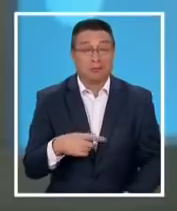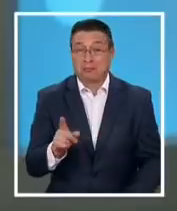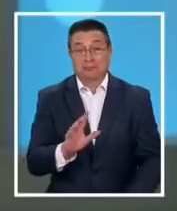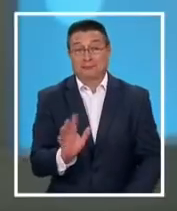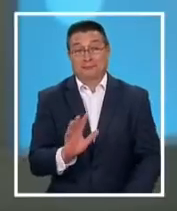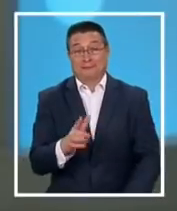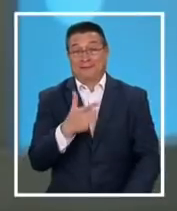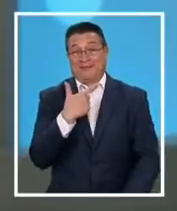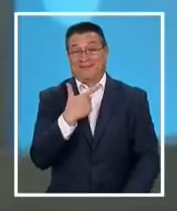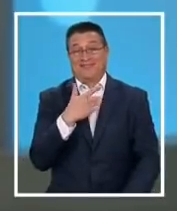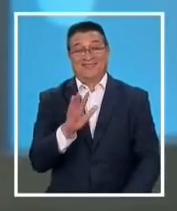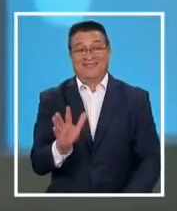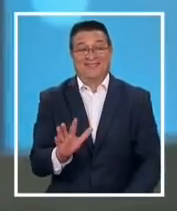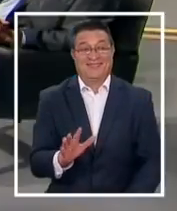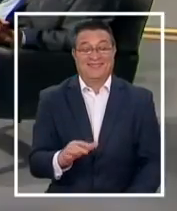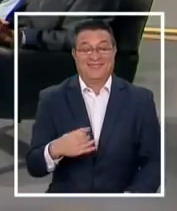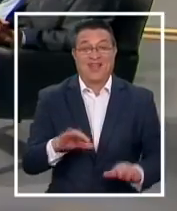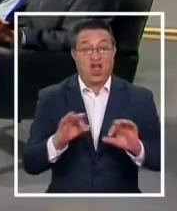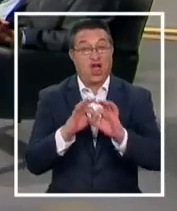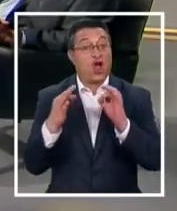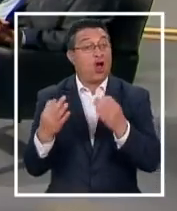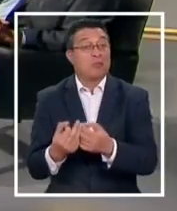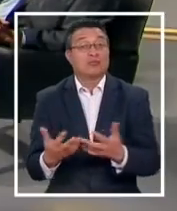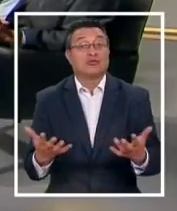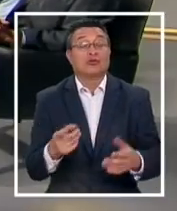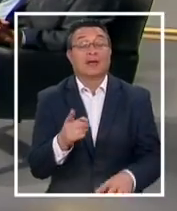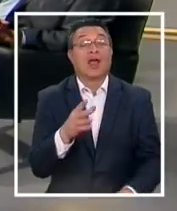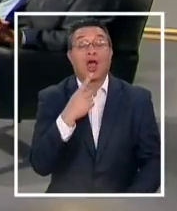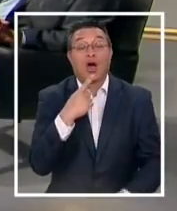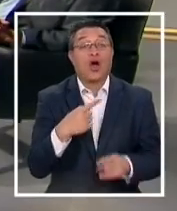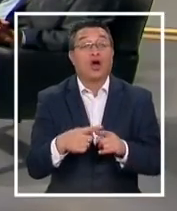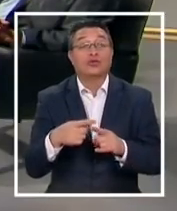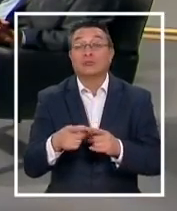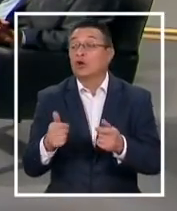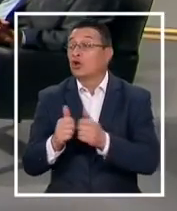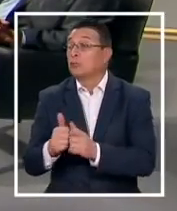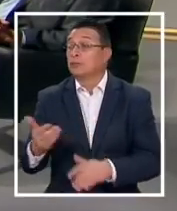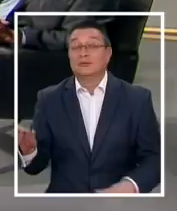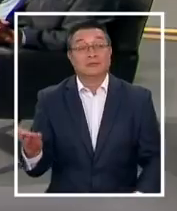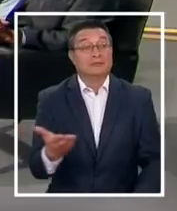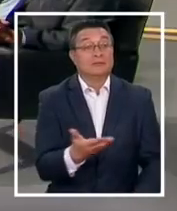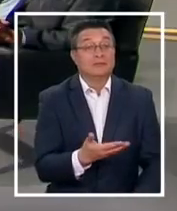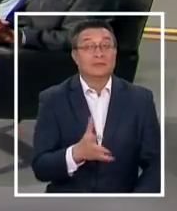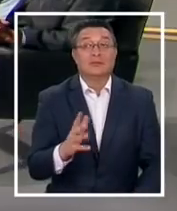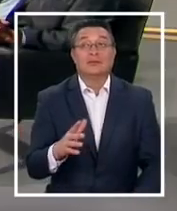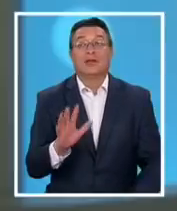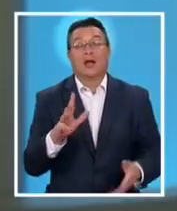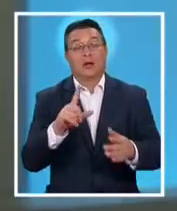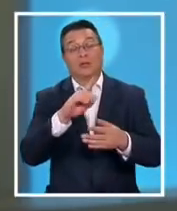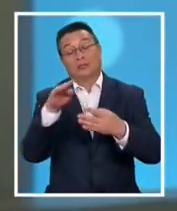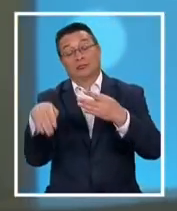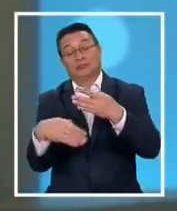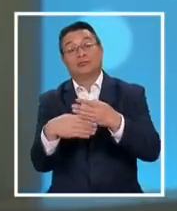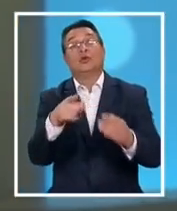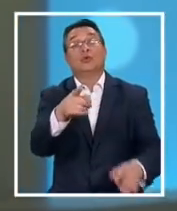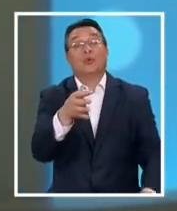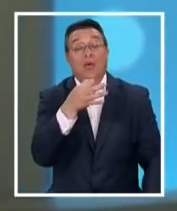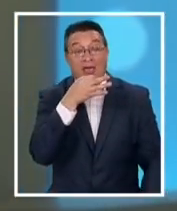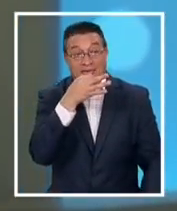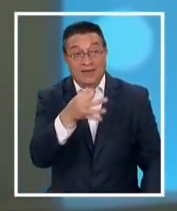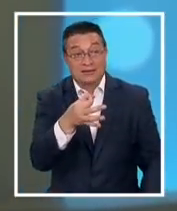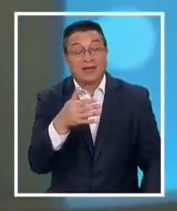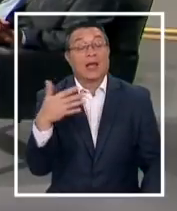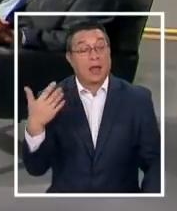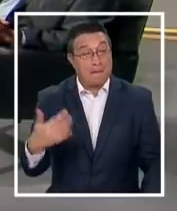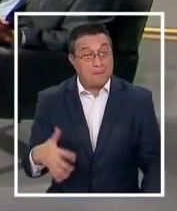No. Porque la pudimos poner completa. ¿Algo que agregar para que los compañeros de panel...? Tal vez la parte en que dijo, y que es importante